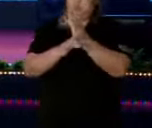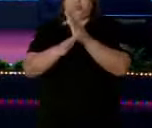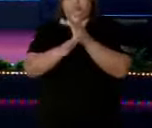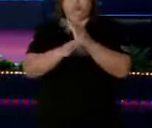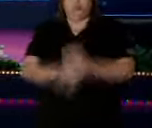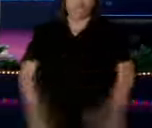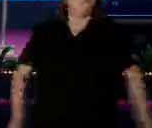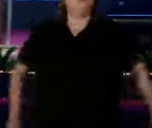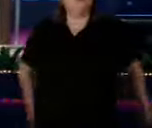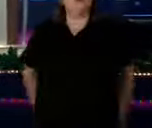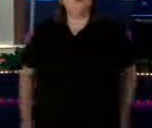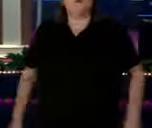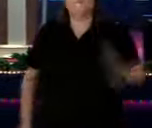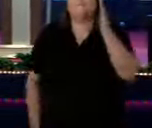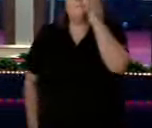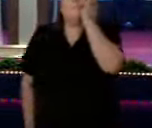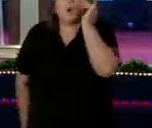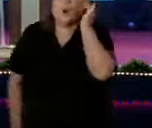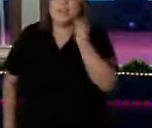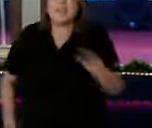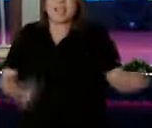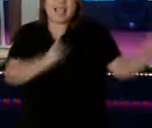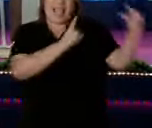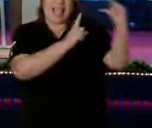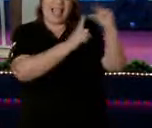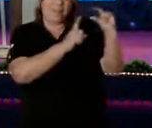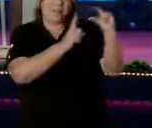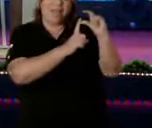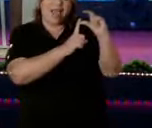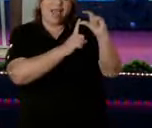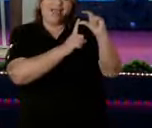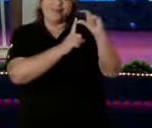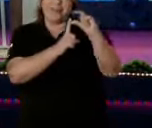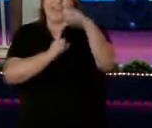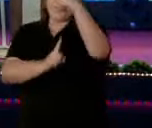Oh, porque la palabra de Dios es espíritu y es vida. Y allí está que